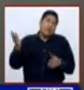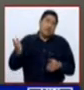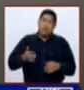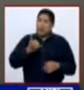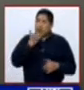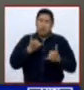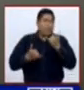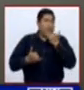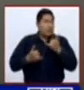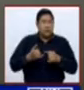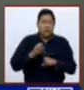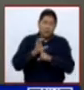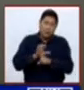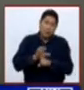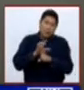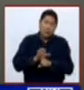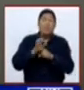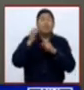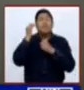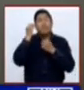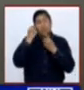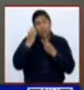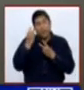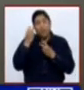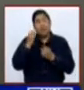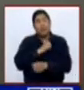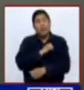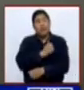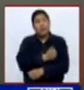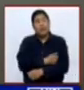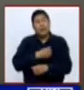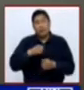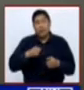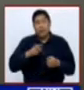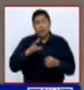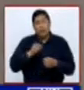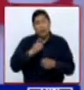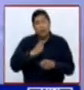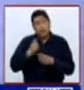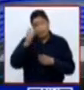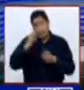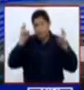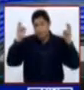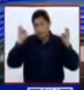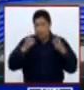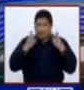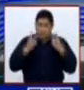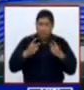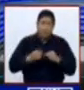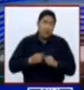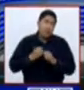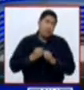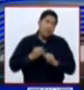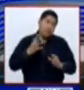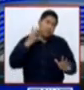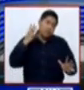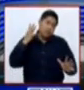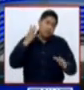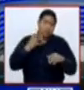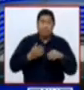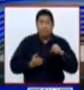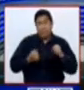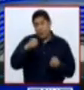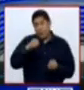estas medidas de presión. A ver si las autoridades hacen algo al respecto para evitar este tipo de perjuicios, como vean las filas larguísimas de